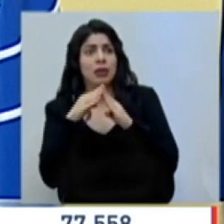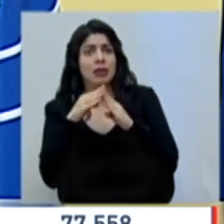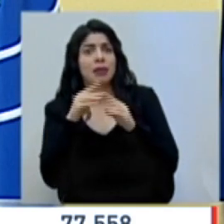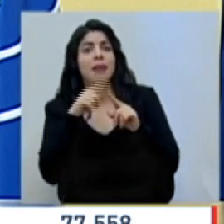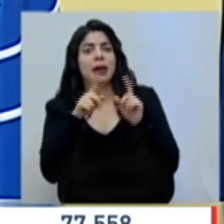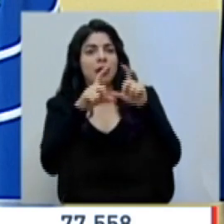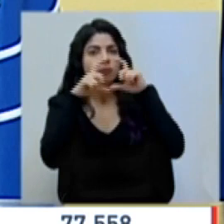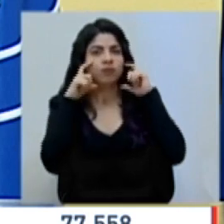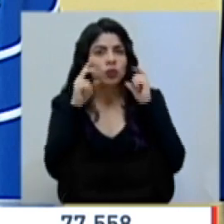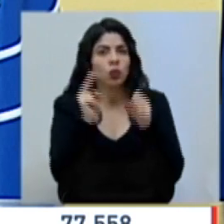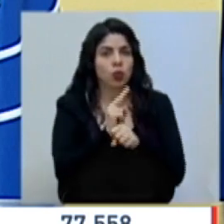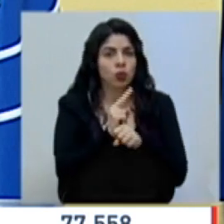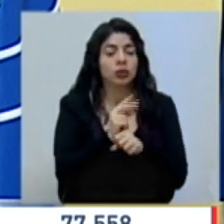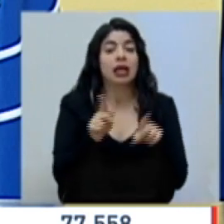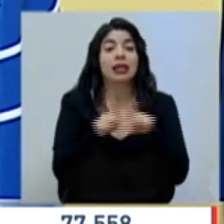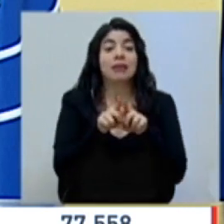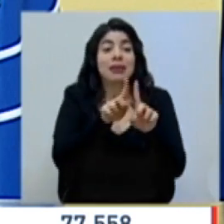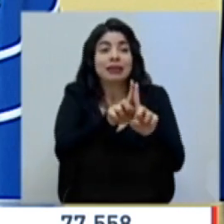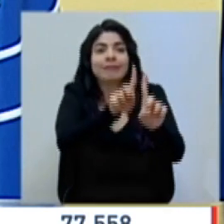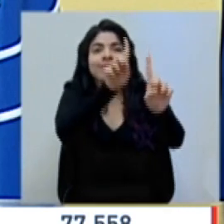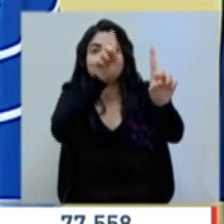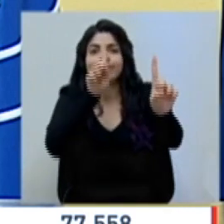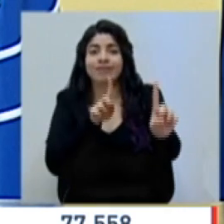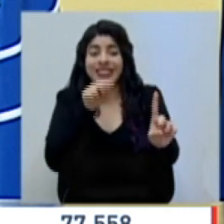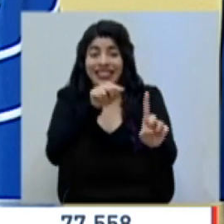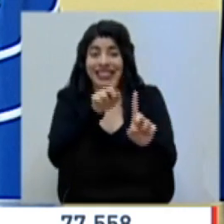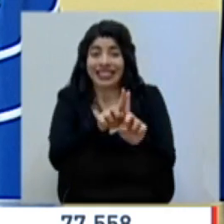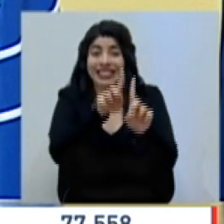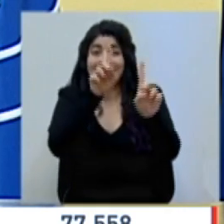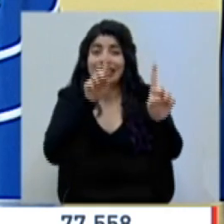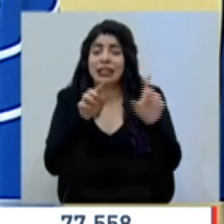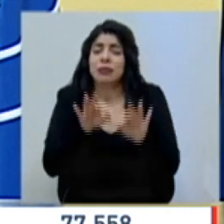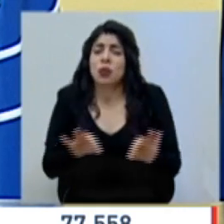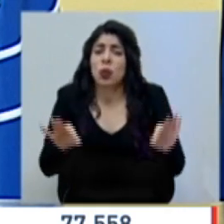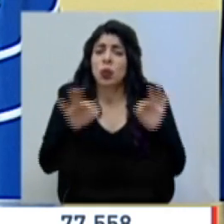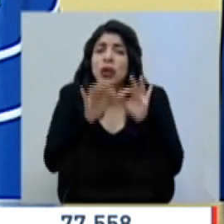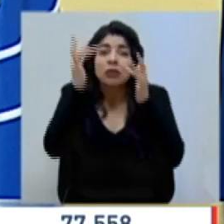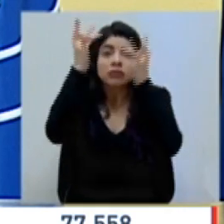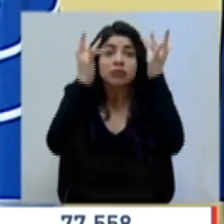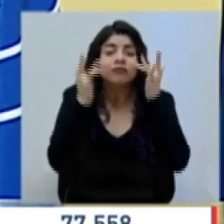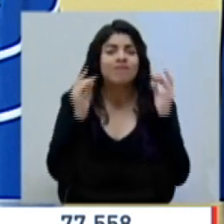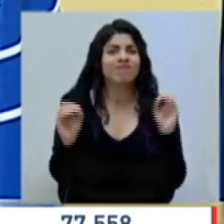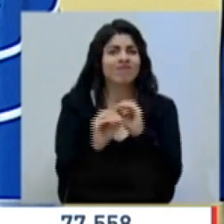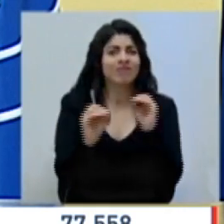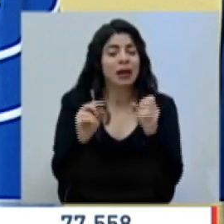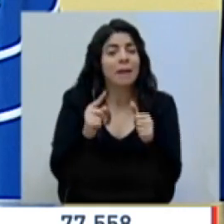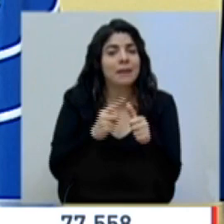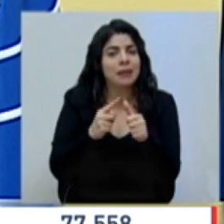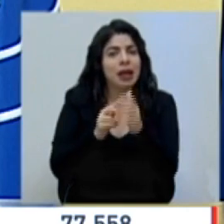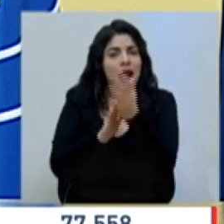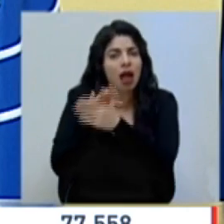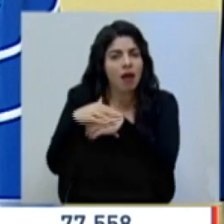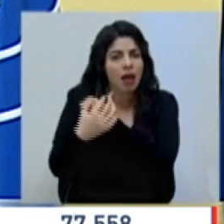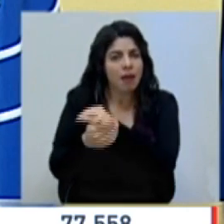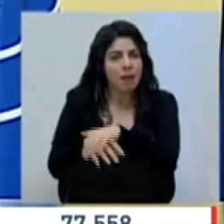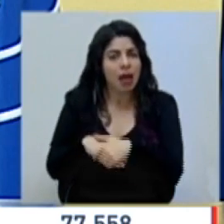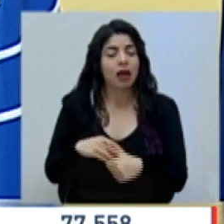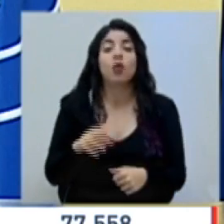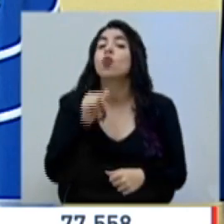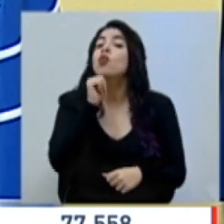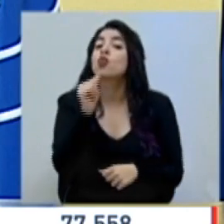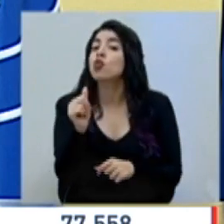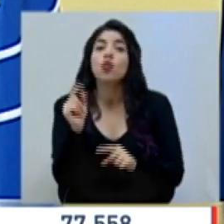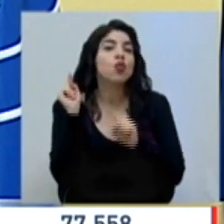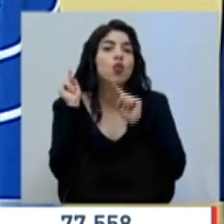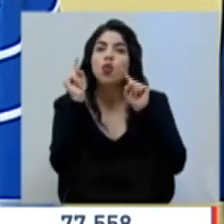Mantener el distanciamiento físico es sumamente importante, no tocarnos la cara si no nos hemos lavado las manos, no